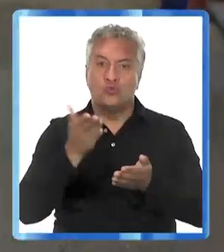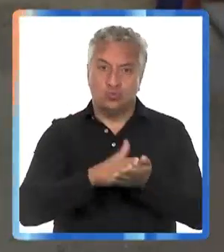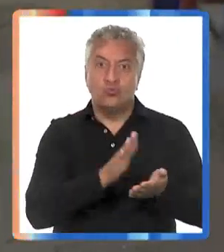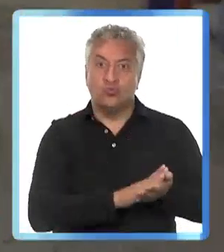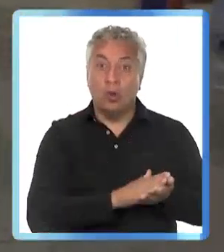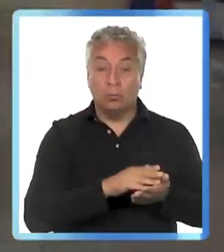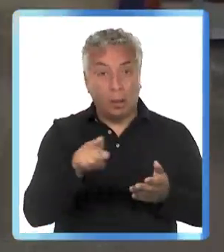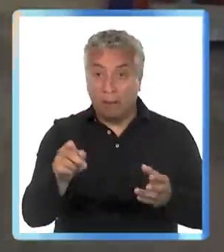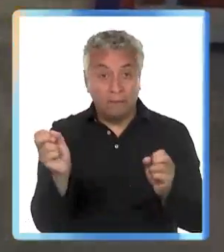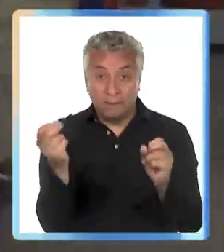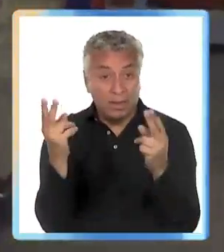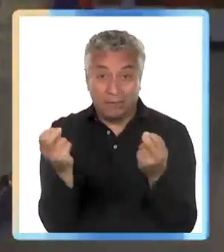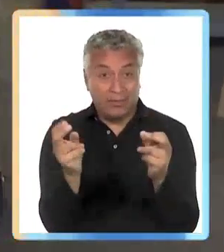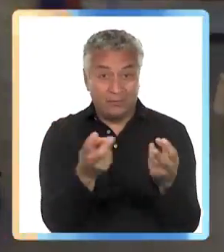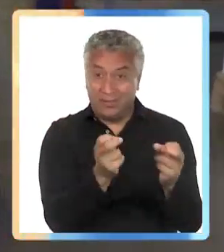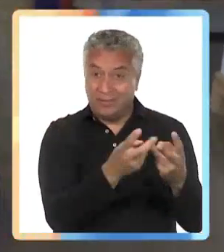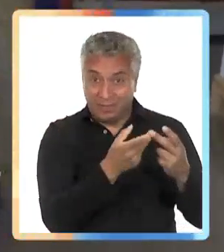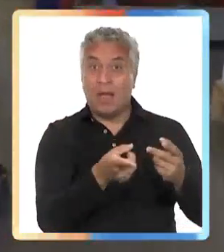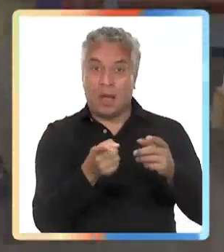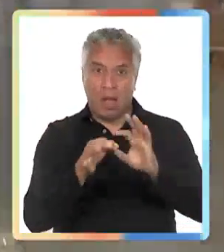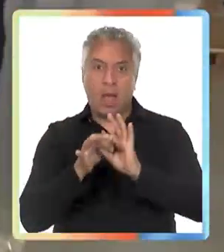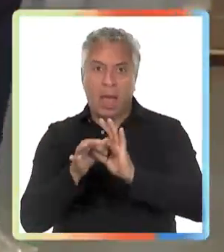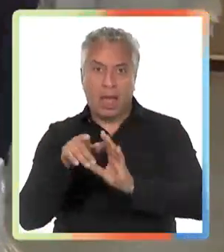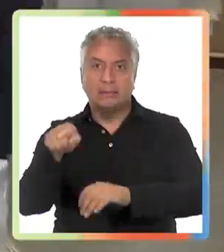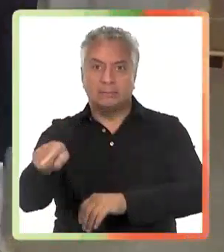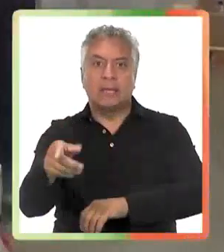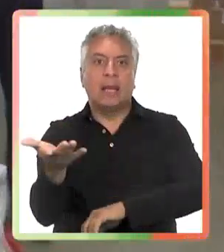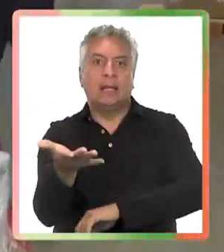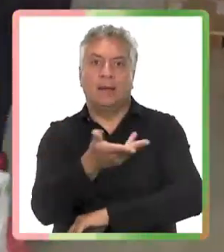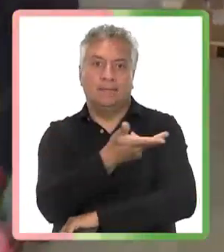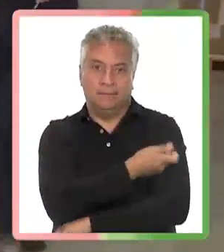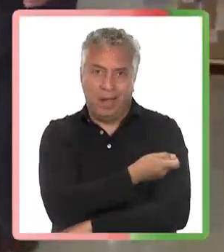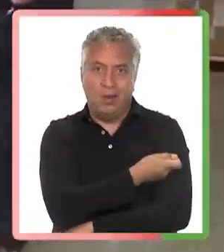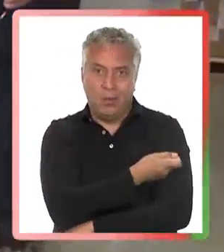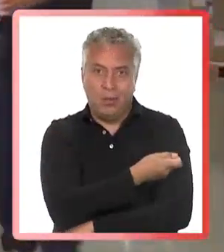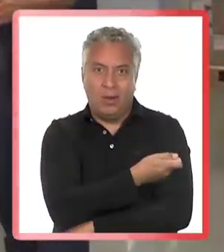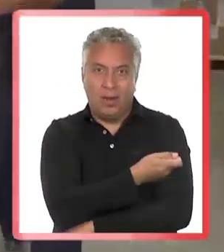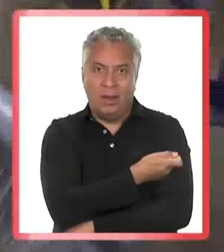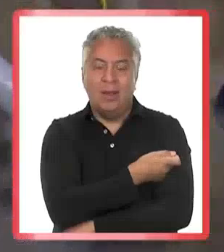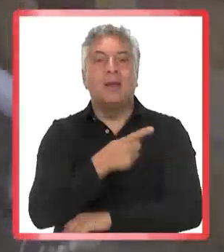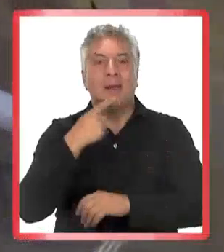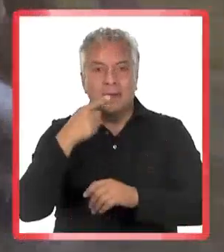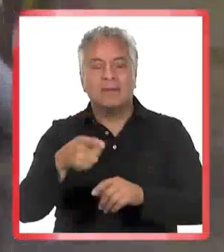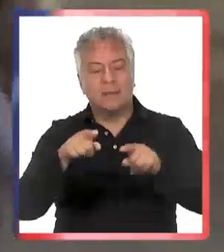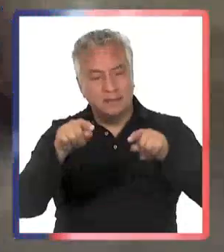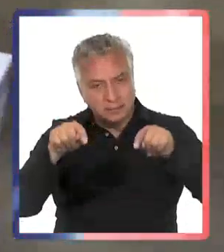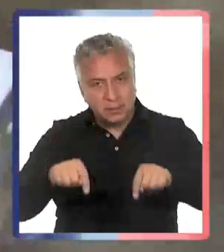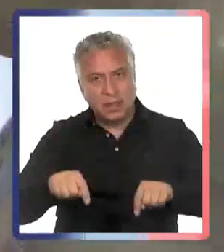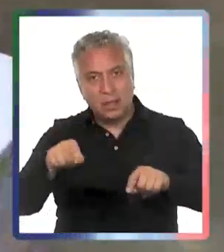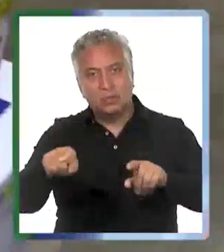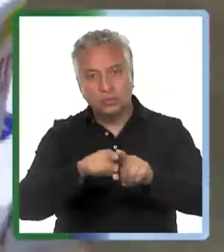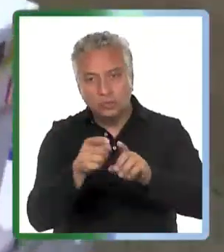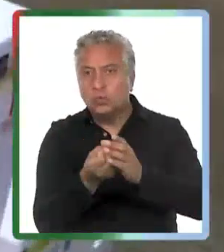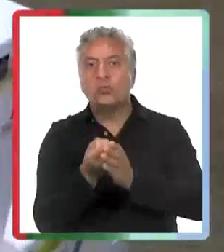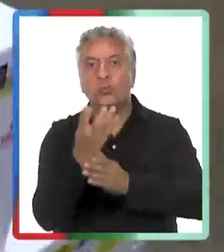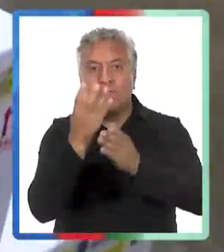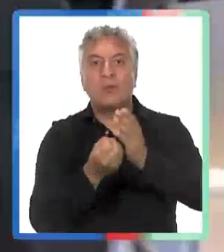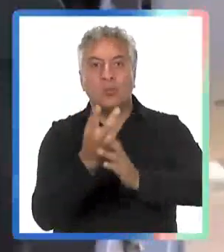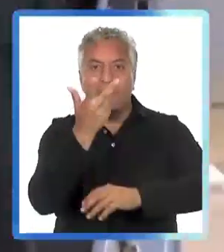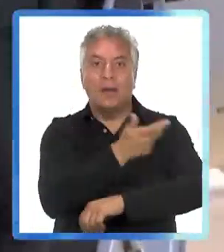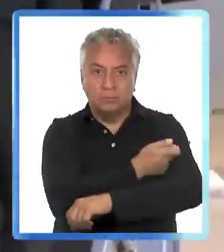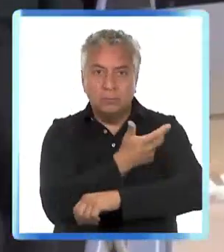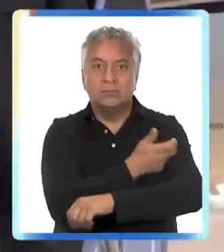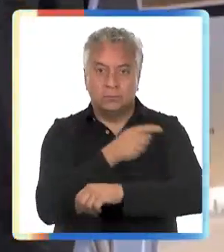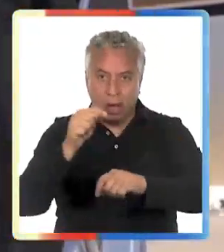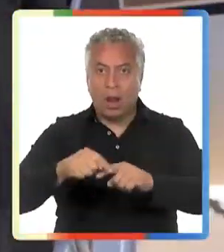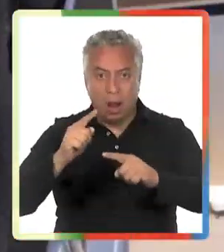¿cierto? En las personas que sobreviven. Así que realmente el impacto ha sido notable y además permitió desarrollar plataformas nuevas de